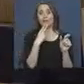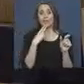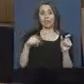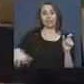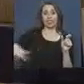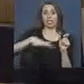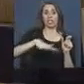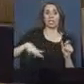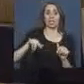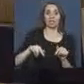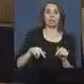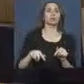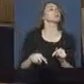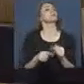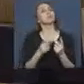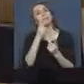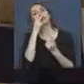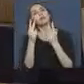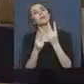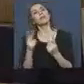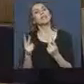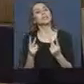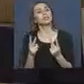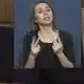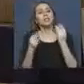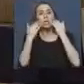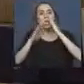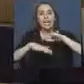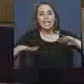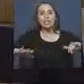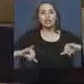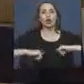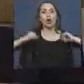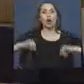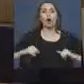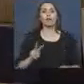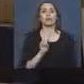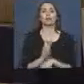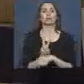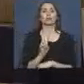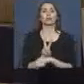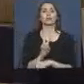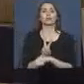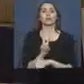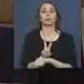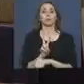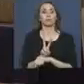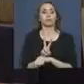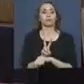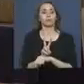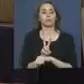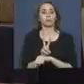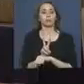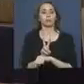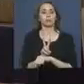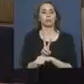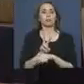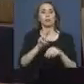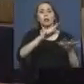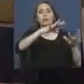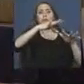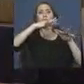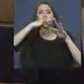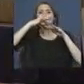todo y toda vez cuando hemos visto que han sido niños, jóvenes, profesores, que están